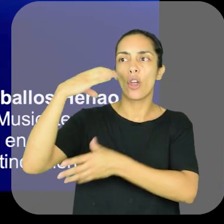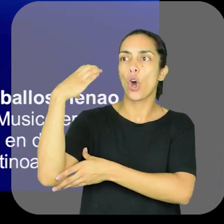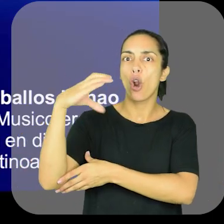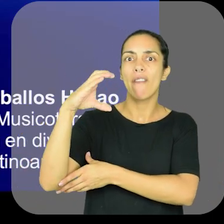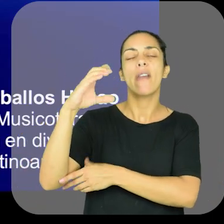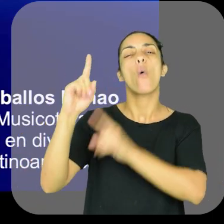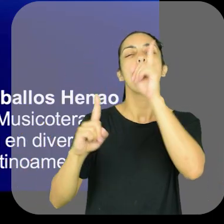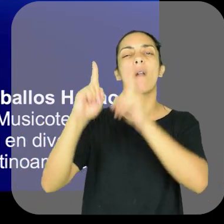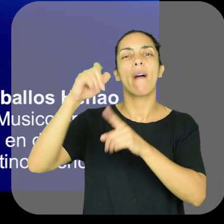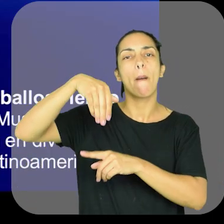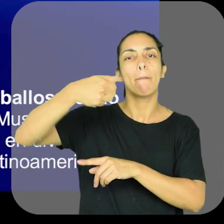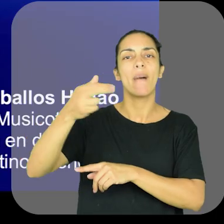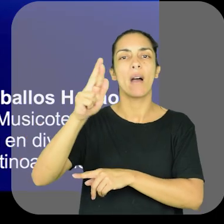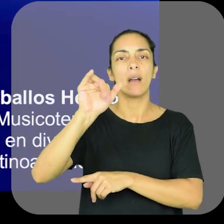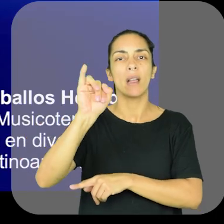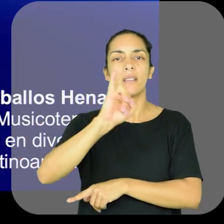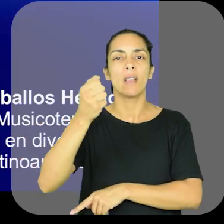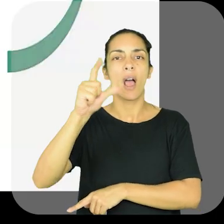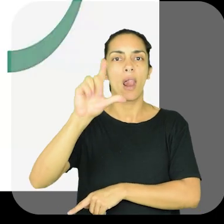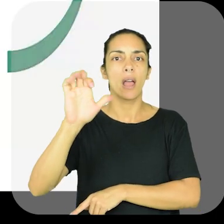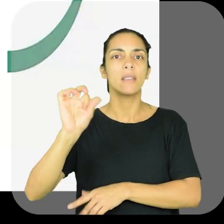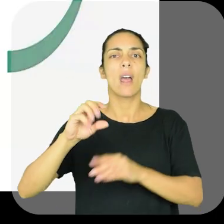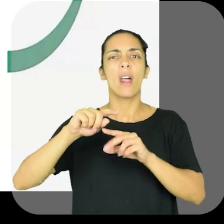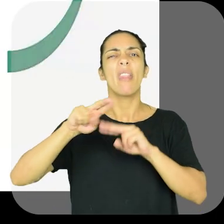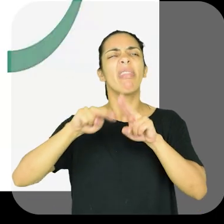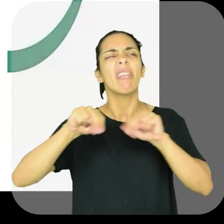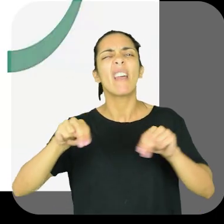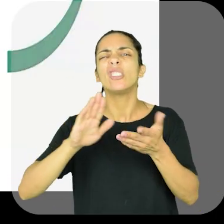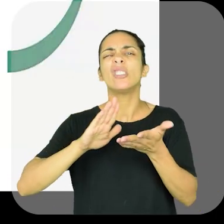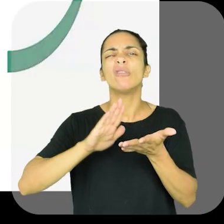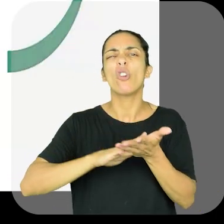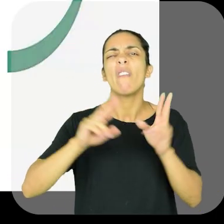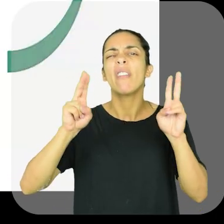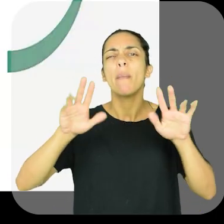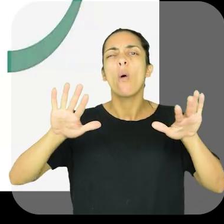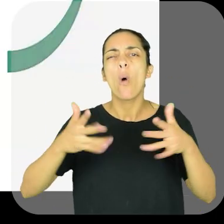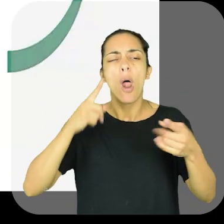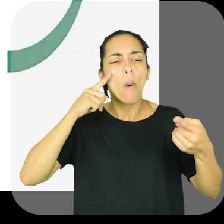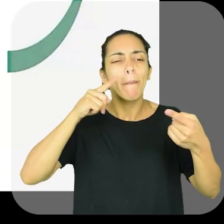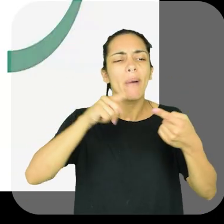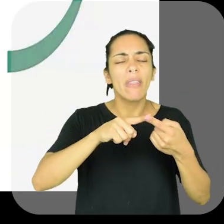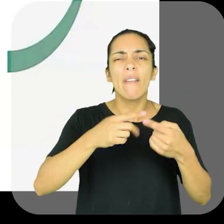de Manizales. Y mi tesis justamente le apunta a